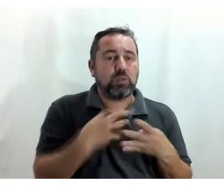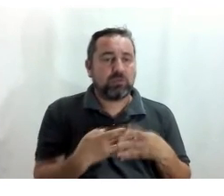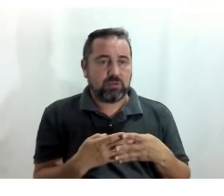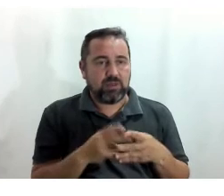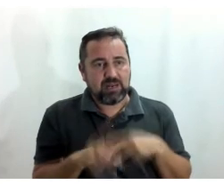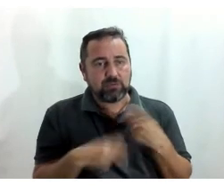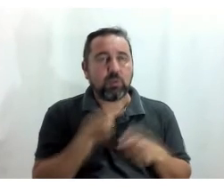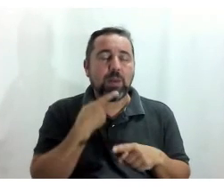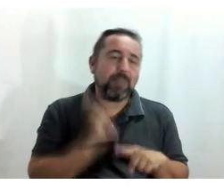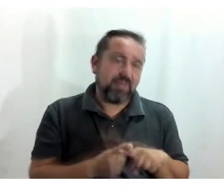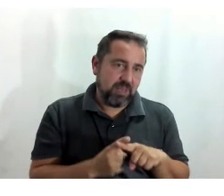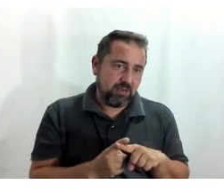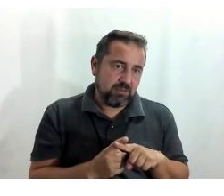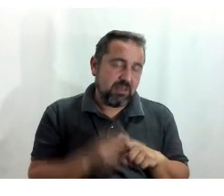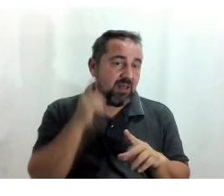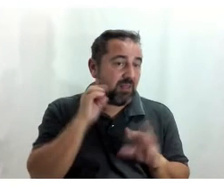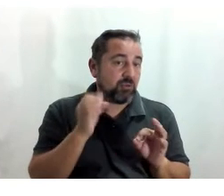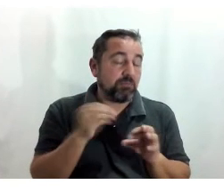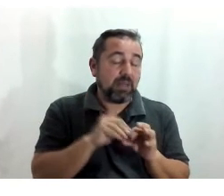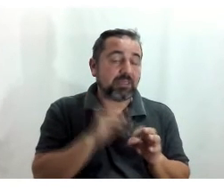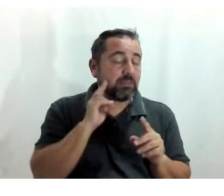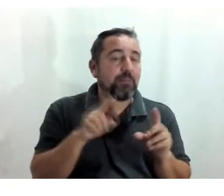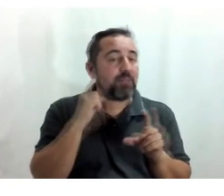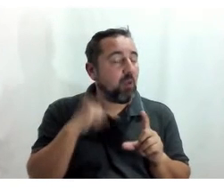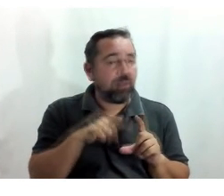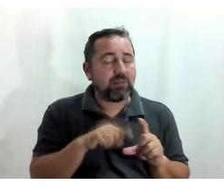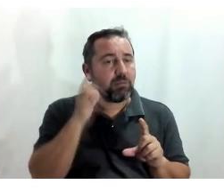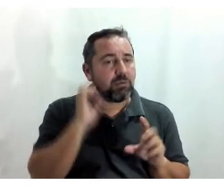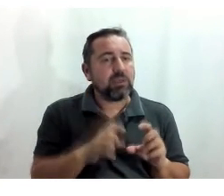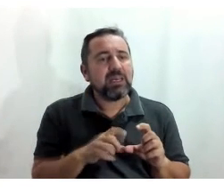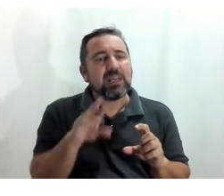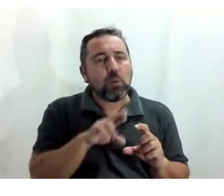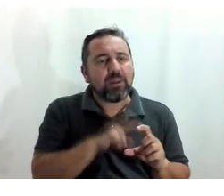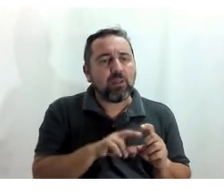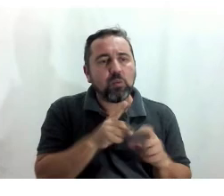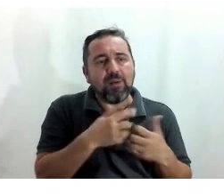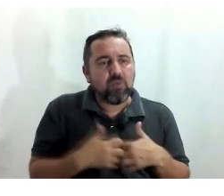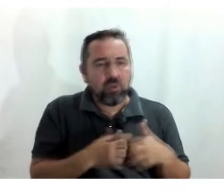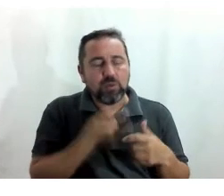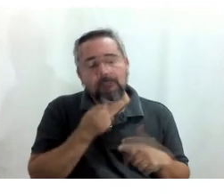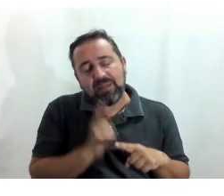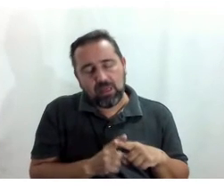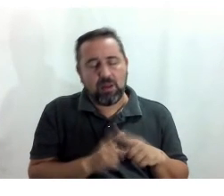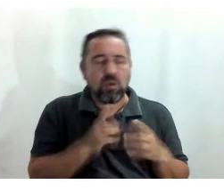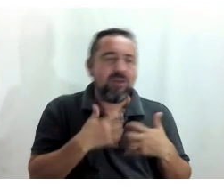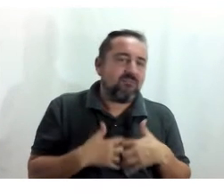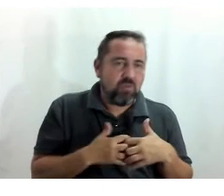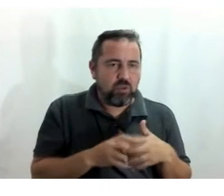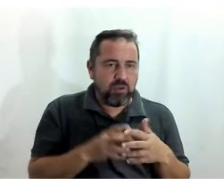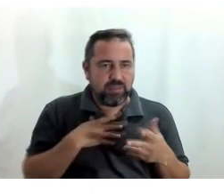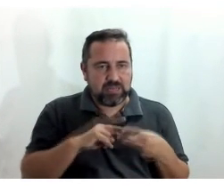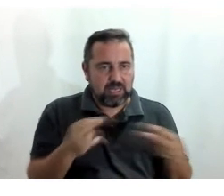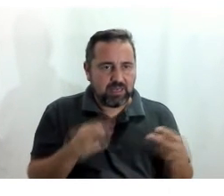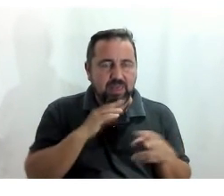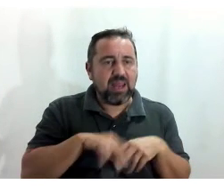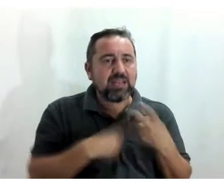restauración parcial de los umbrales auditivos y se observó la recuperación de una de las funciones parcial de una de las funciones de este gen, la